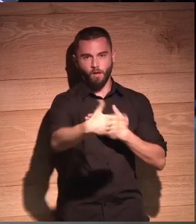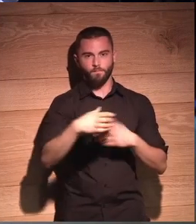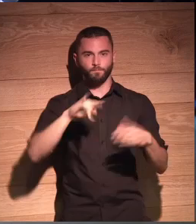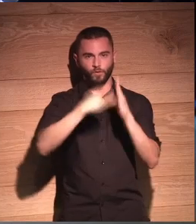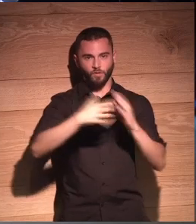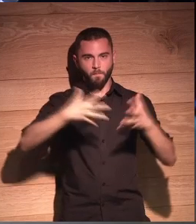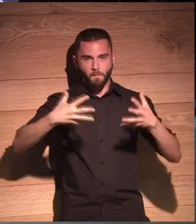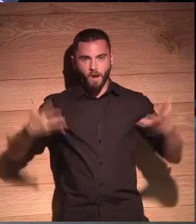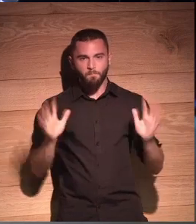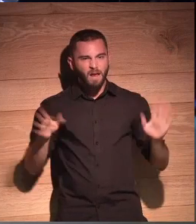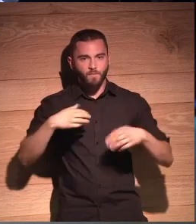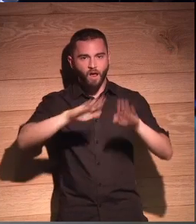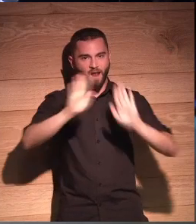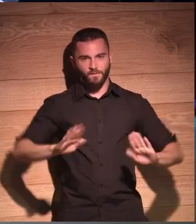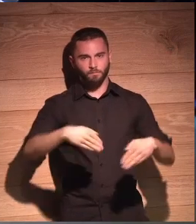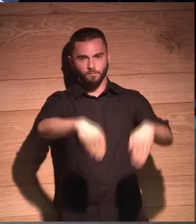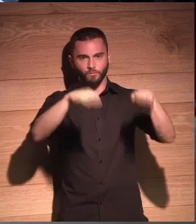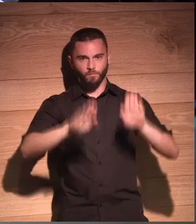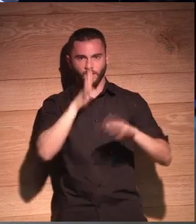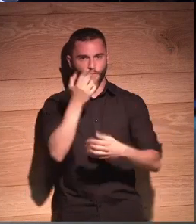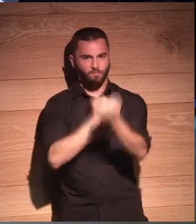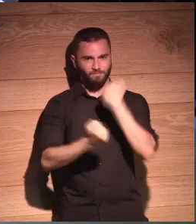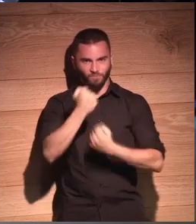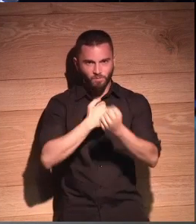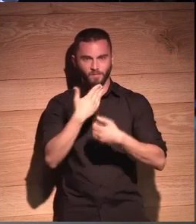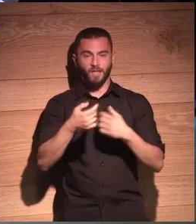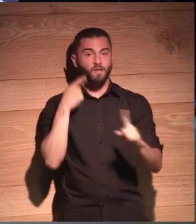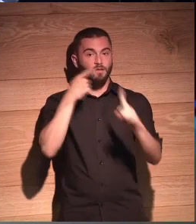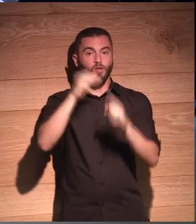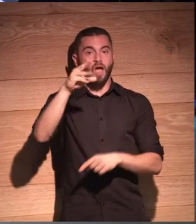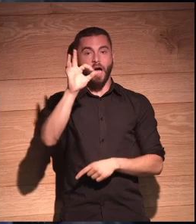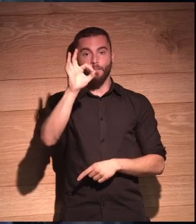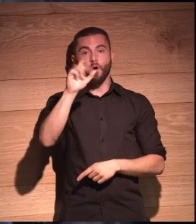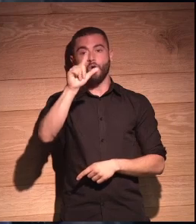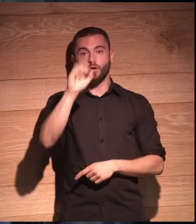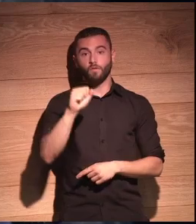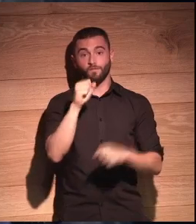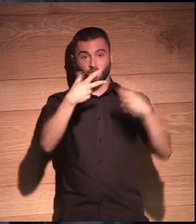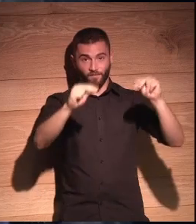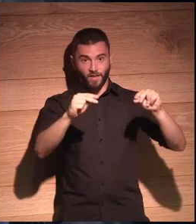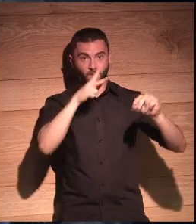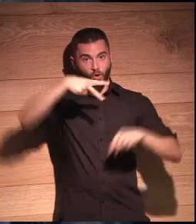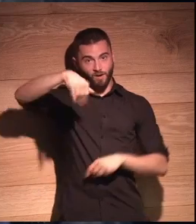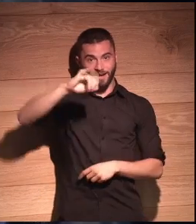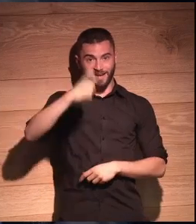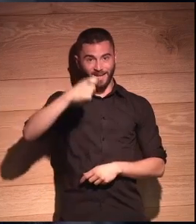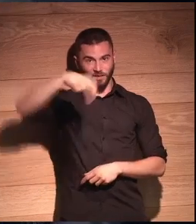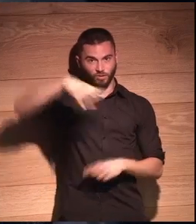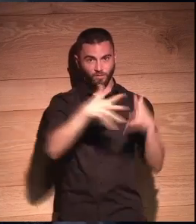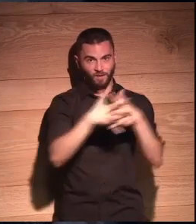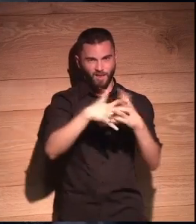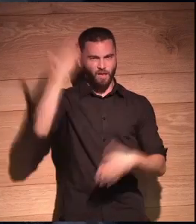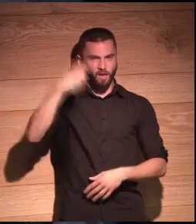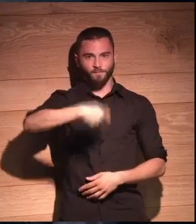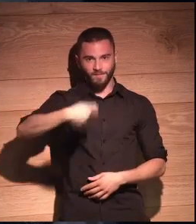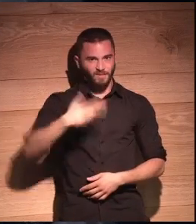político y económico. Es decir, las misiones Apolo se acaban porque a Nixon ya no le interesa. Es decir, tiene demasiados